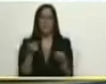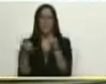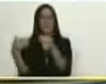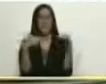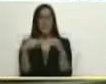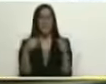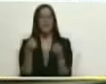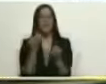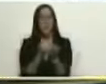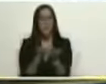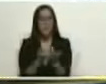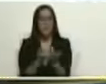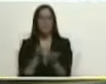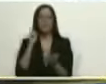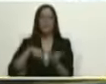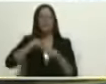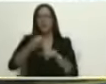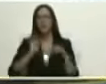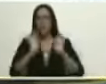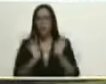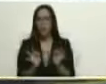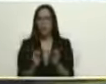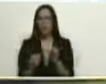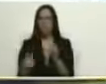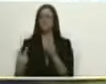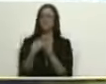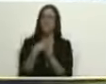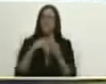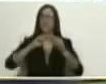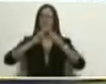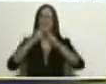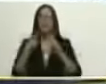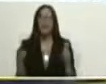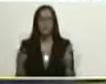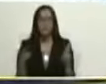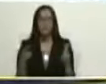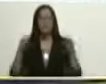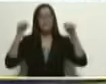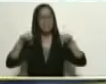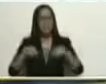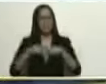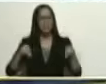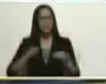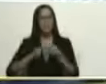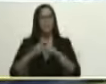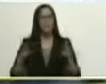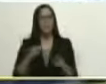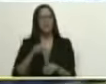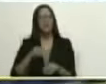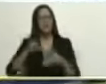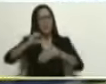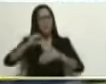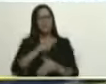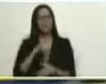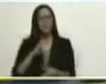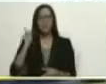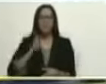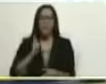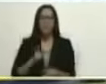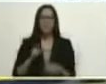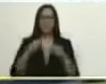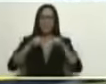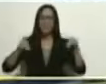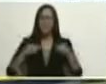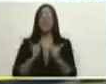económica, que también es otra forma de perturbar la paz. Si es territorio de paz América Latina y el Caribe, tiene que ser